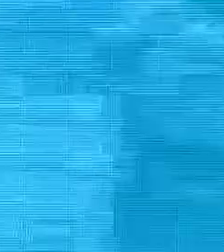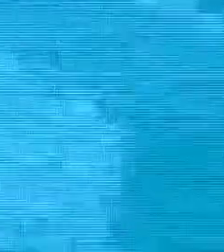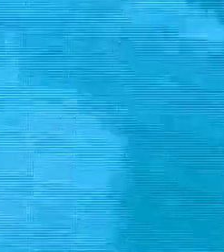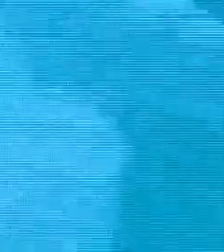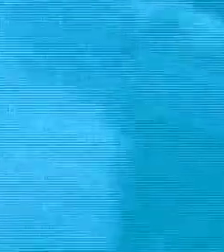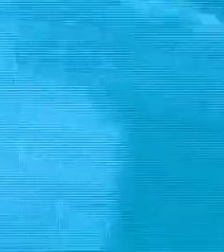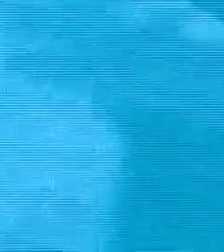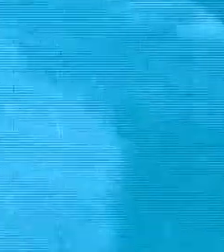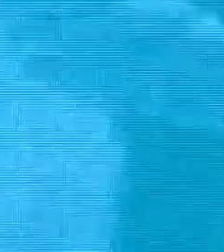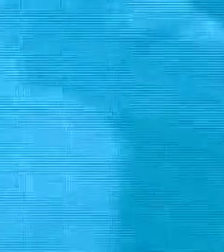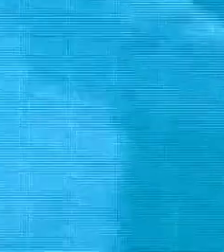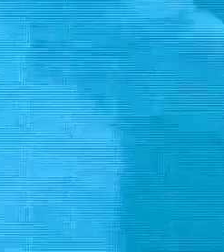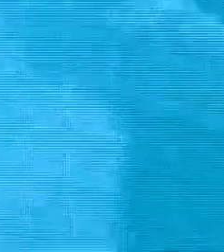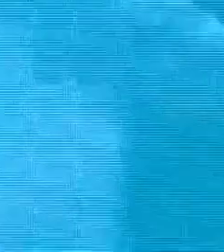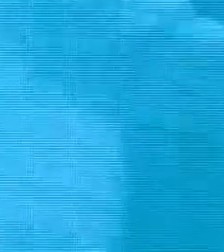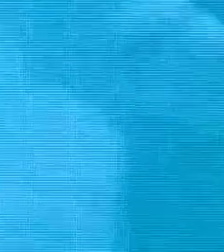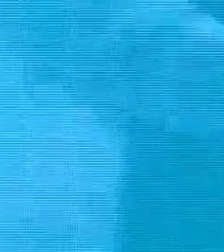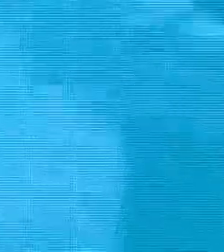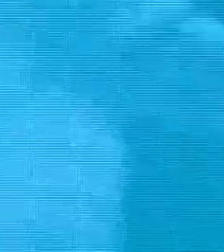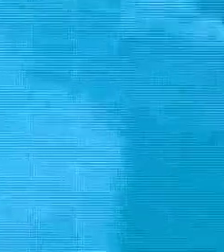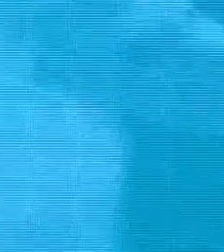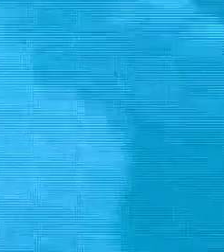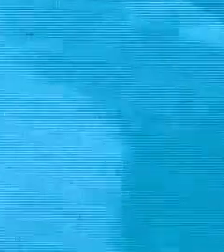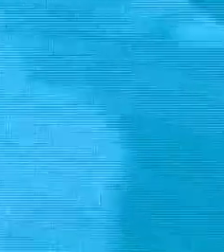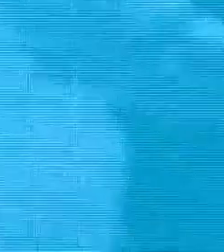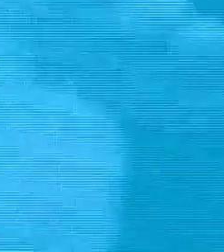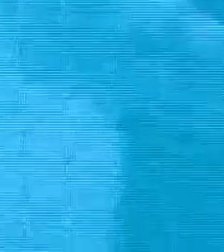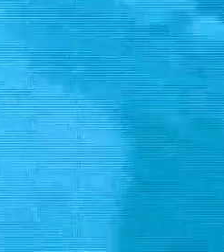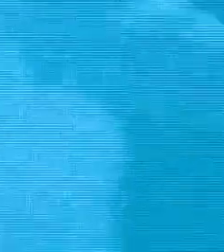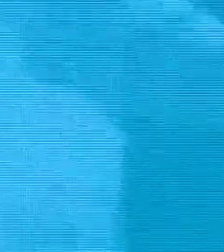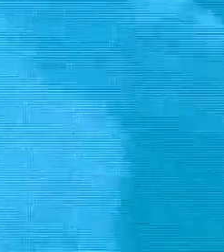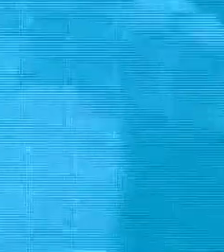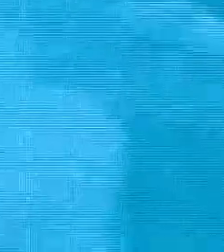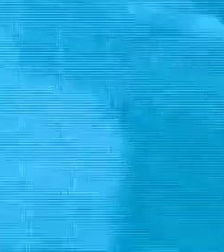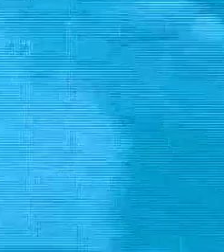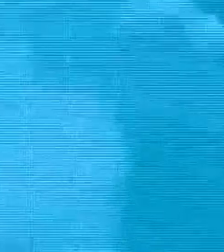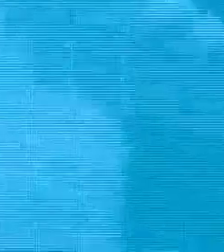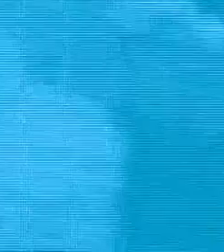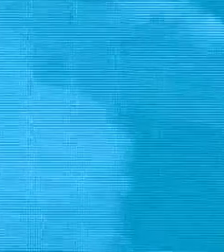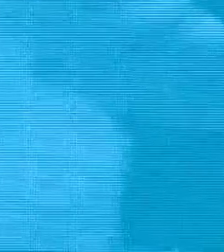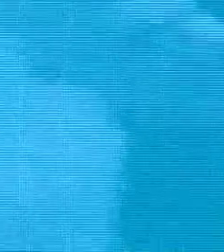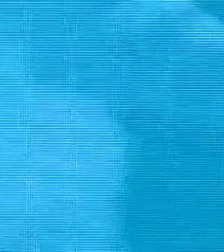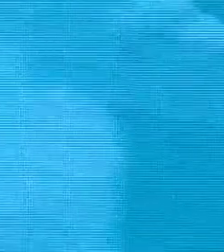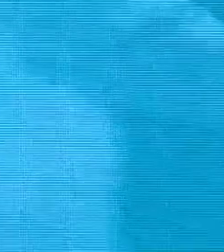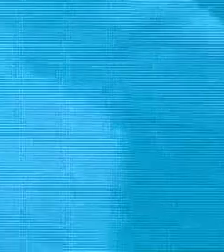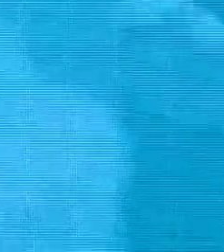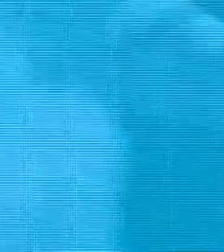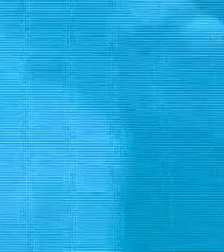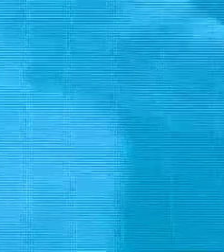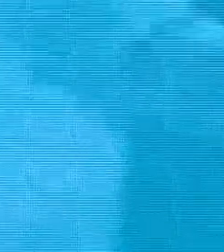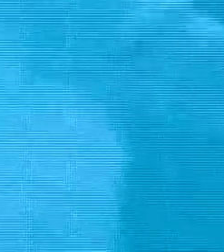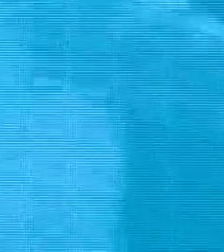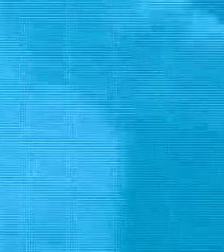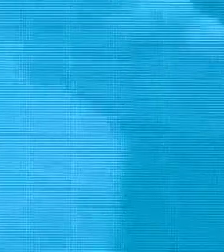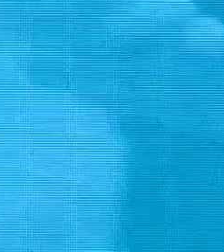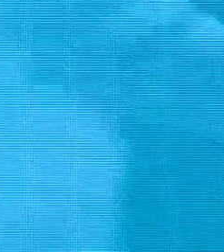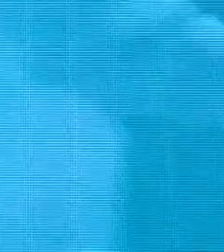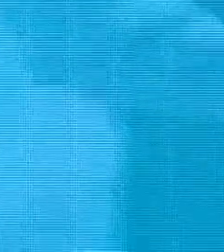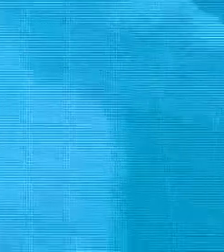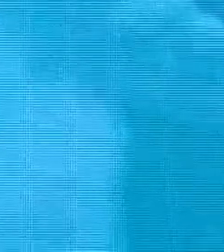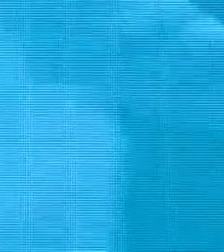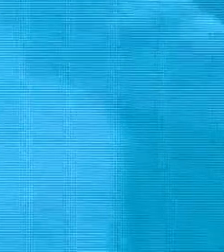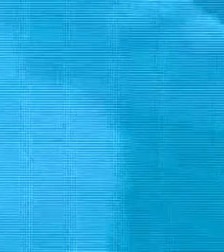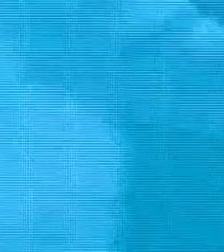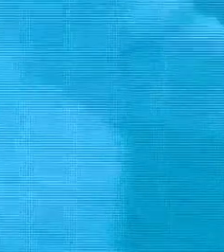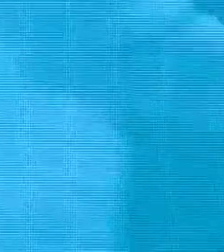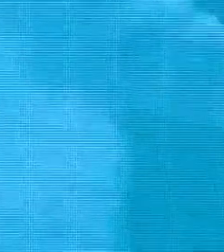Damas y caballeros, sean todos bienvenidos a esta invitación que les hace la Junta Central Electoral y el Colegio Dominicano de